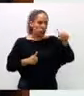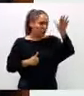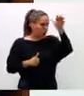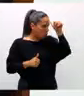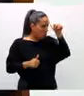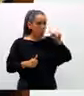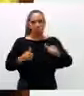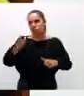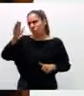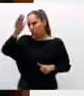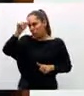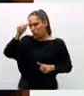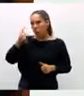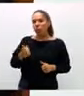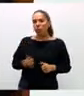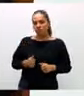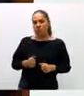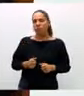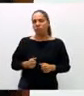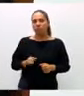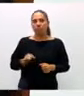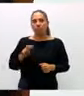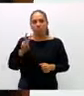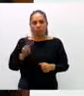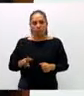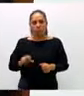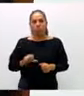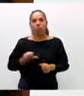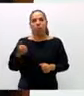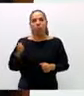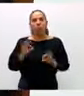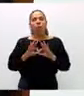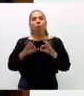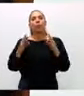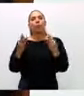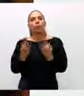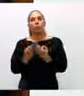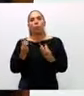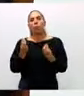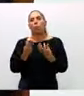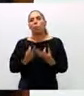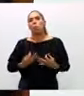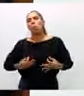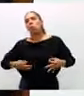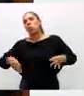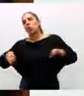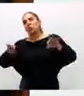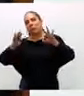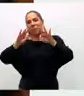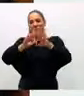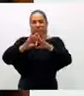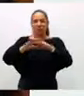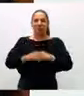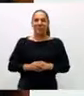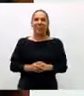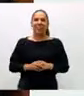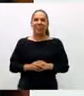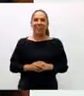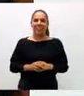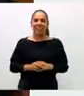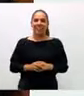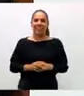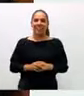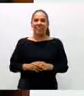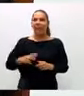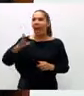es digamos que otro gran momento. Y otro gran momento que tiene también sus fases intermedias es la parte de